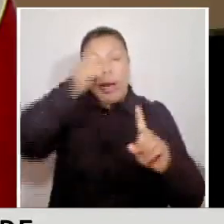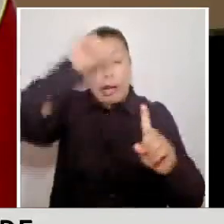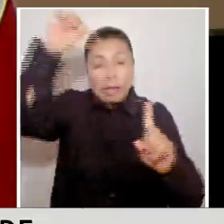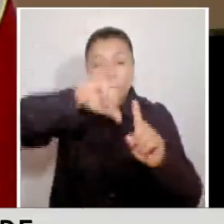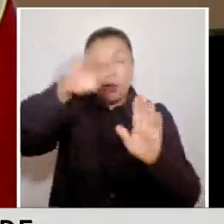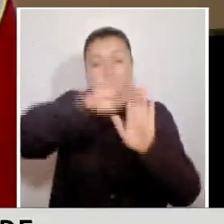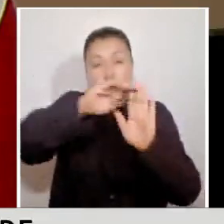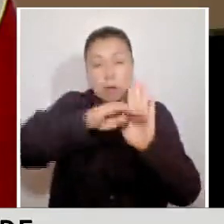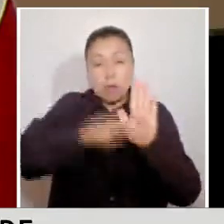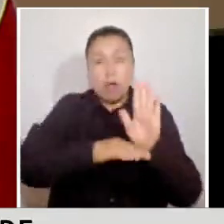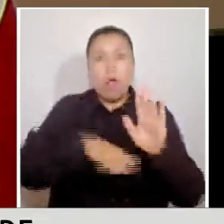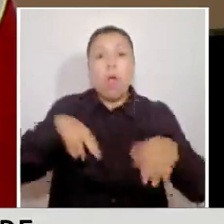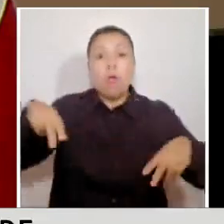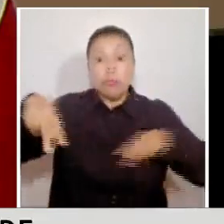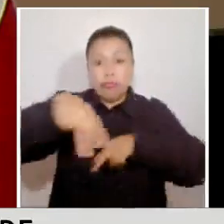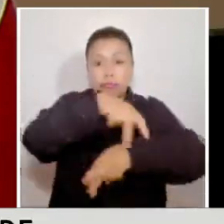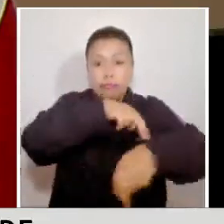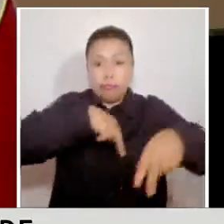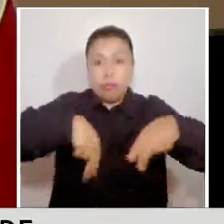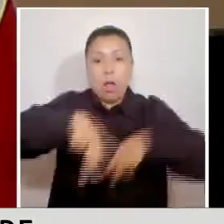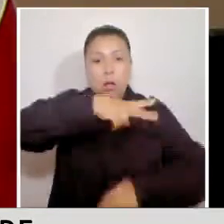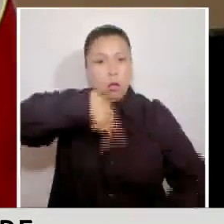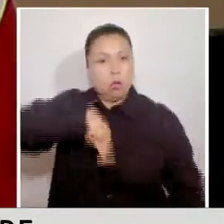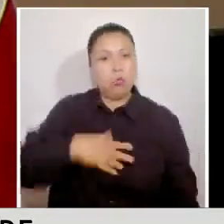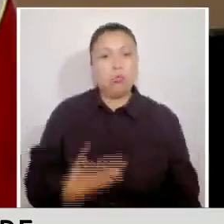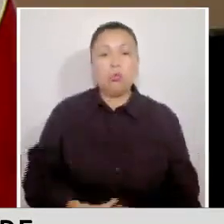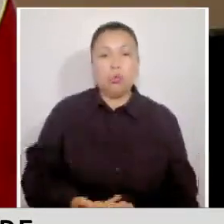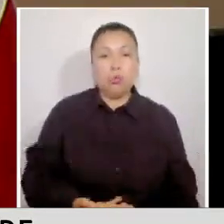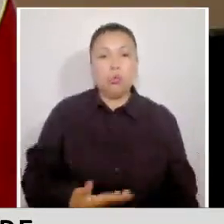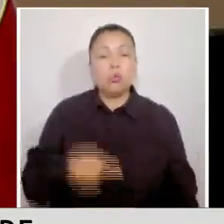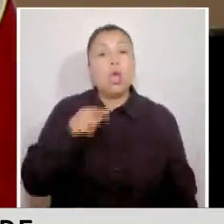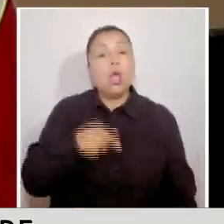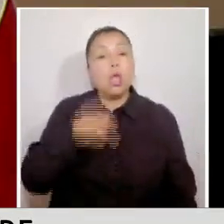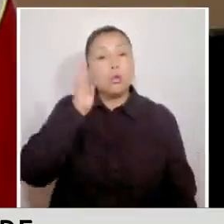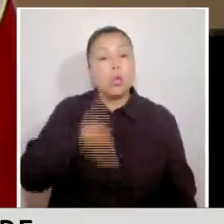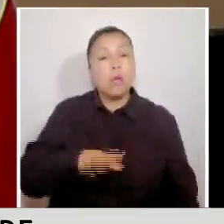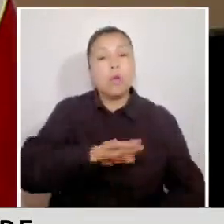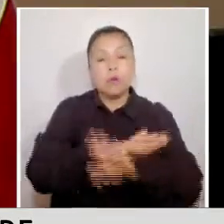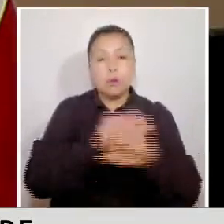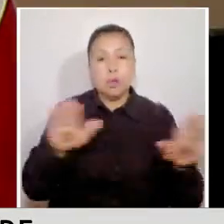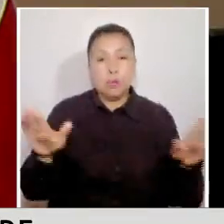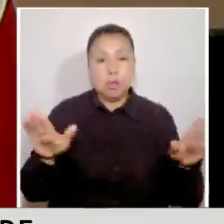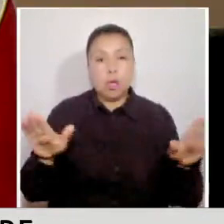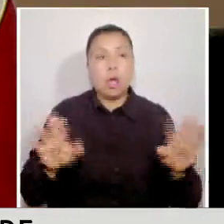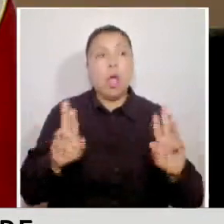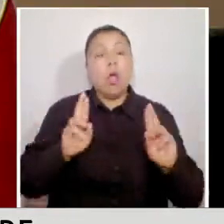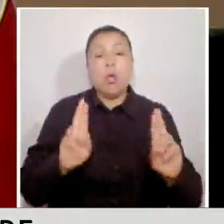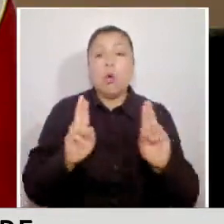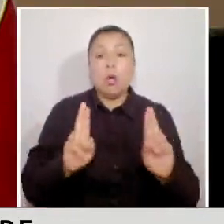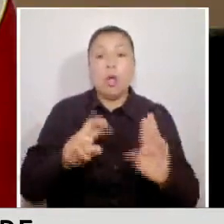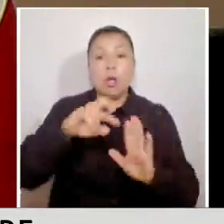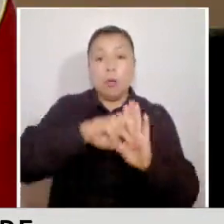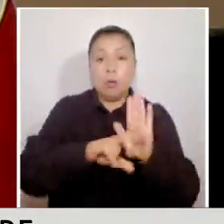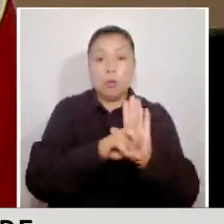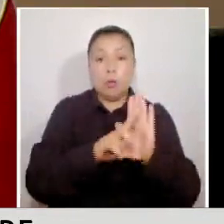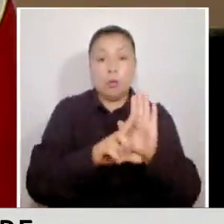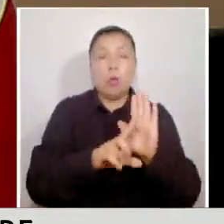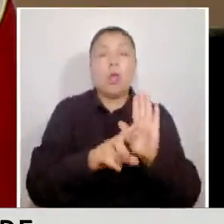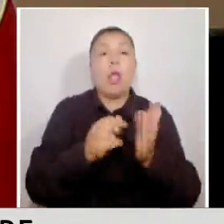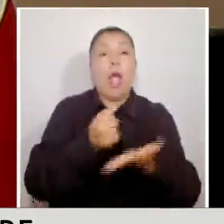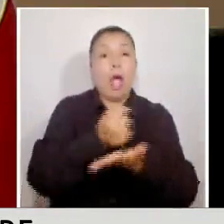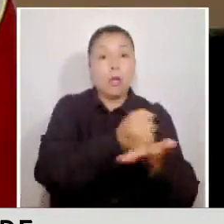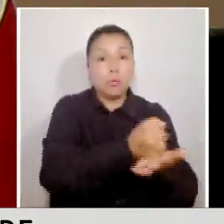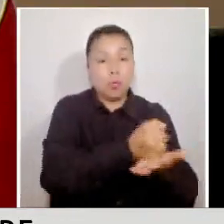circulando entre nosotros eso debe terminar y espero que este proyecto de ley ayude a terminarlo